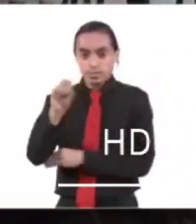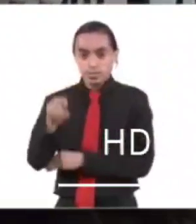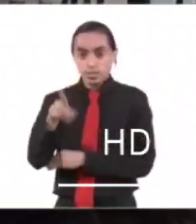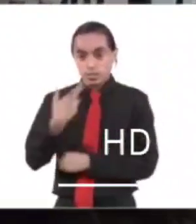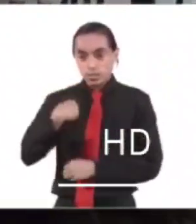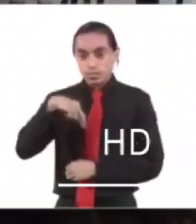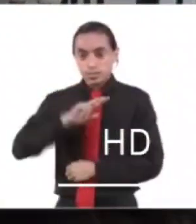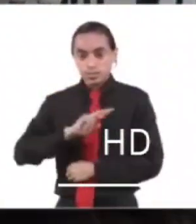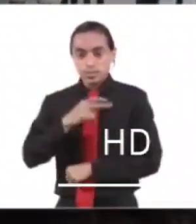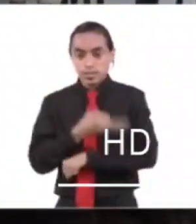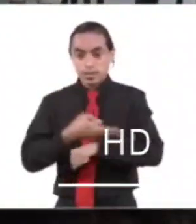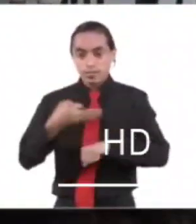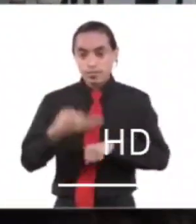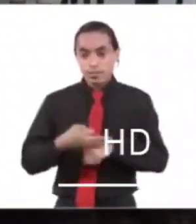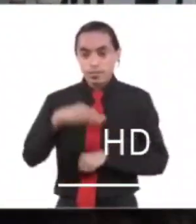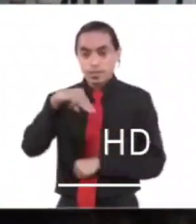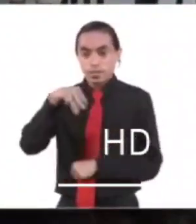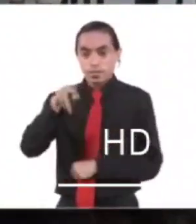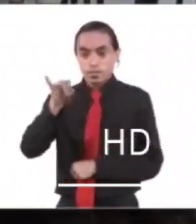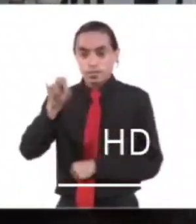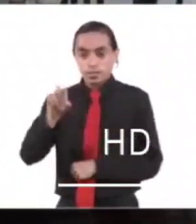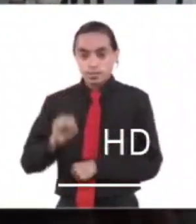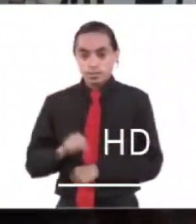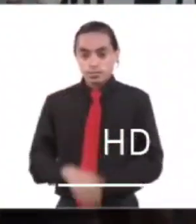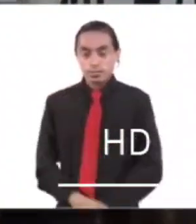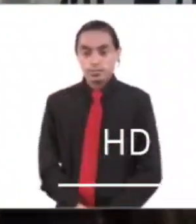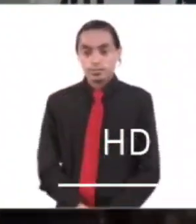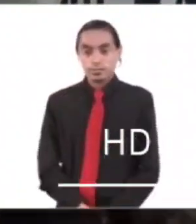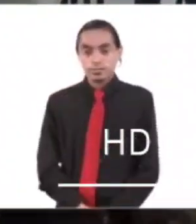representante de la familia Monsiváis.